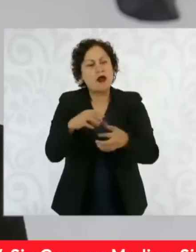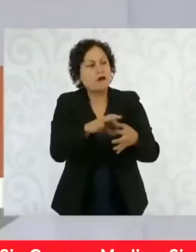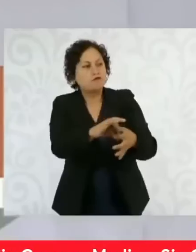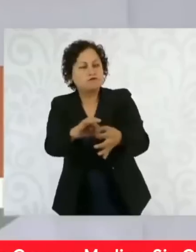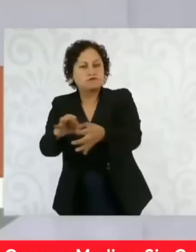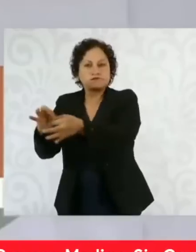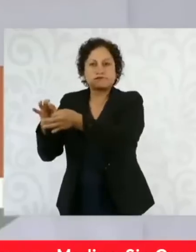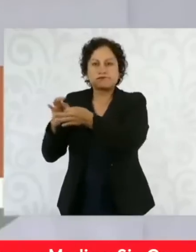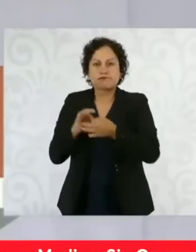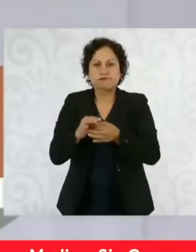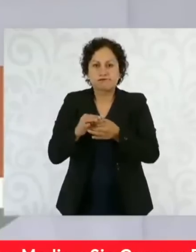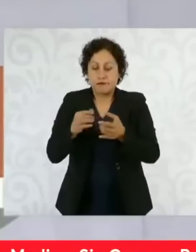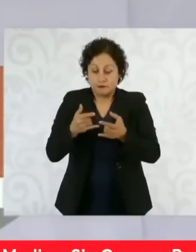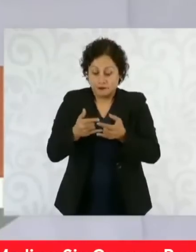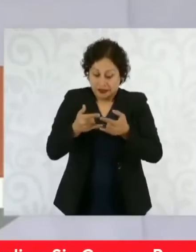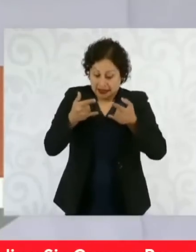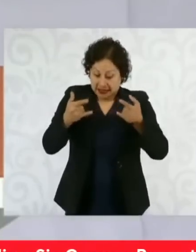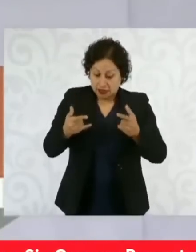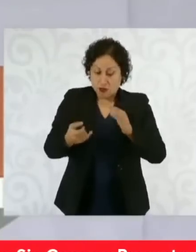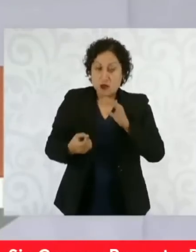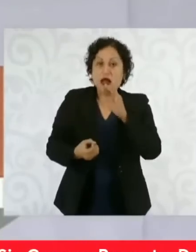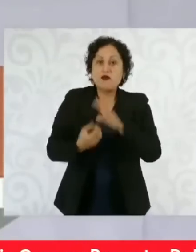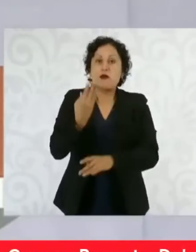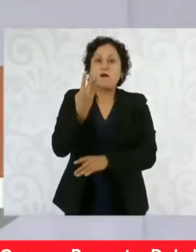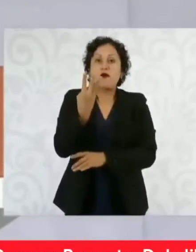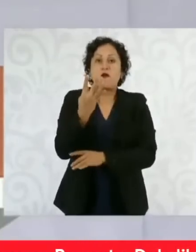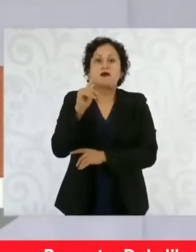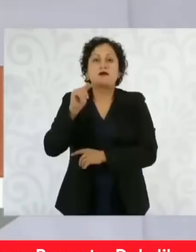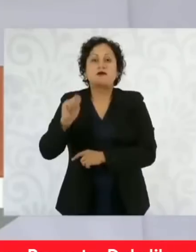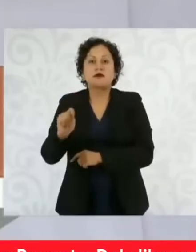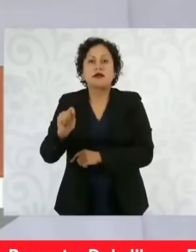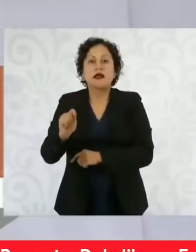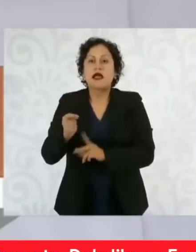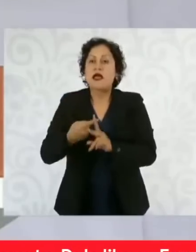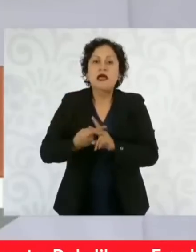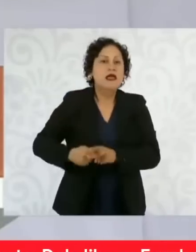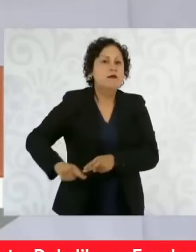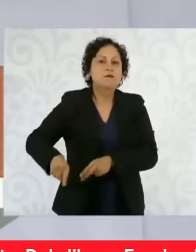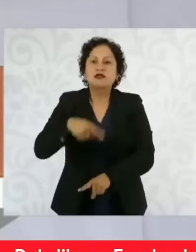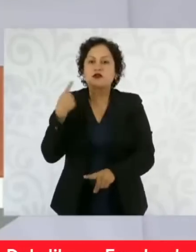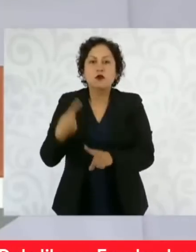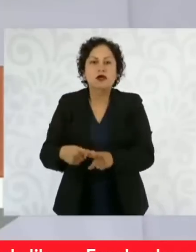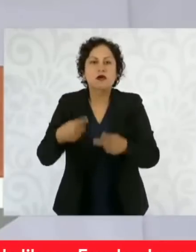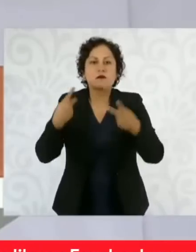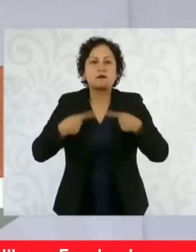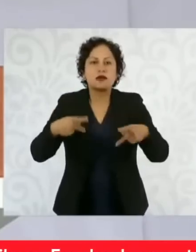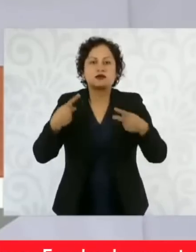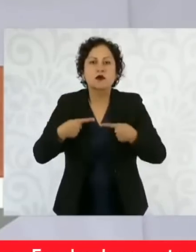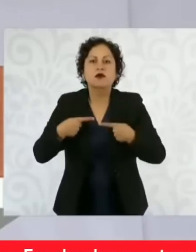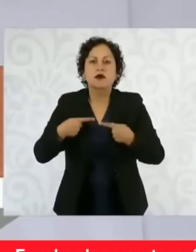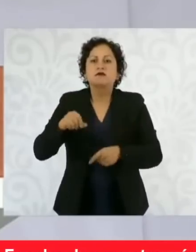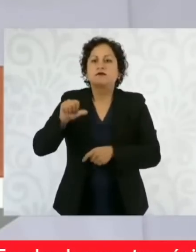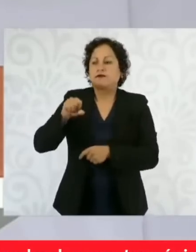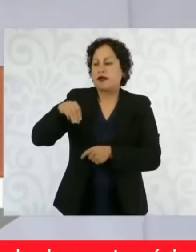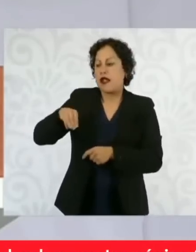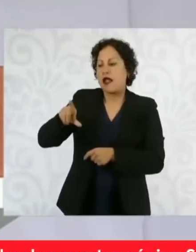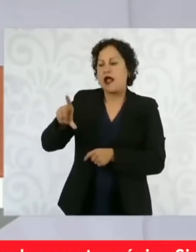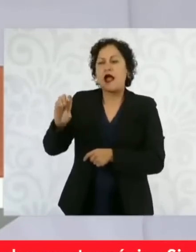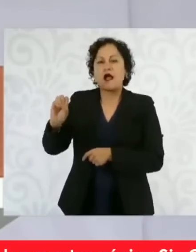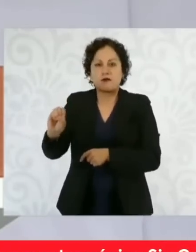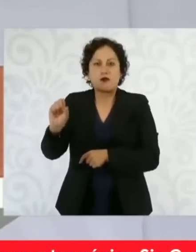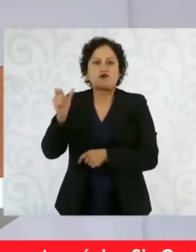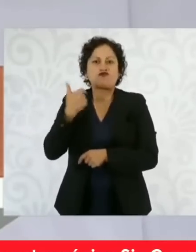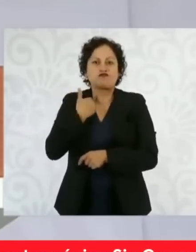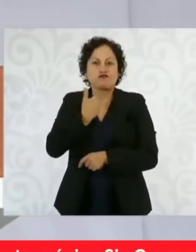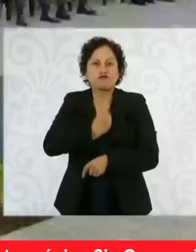Esa nueva historia, la cuarta transformación, la inició el presidente Andrés Manuel López Obrador. Hoy vivimos